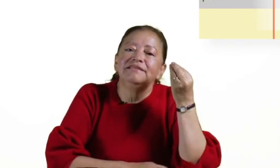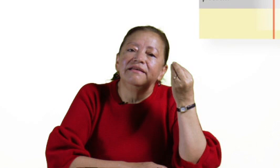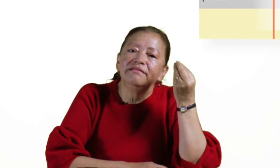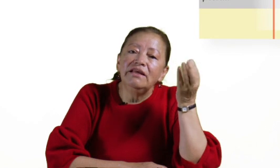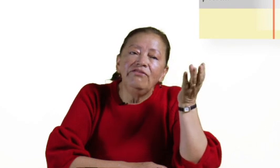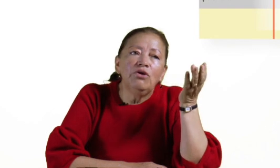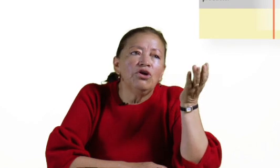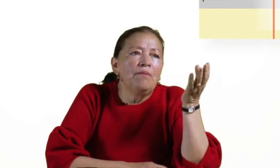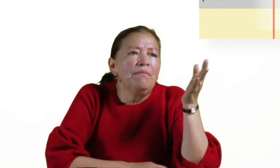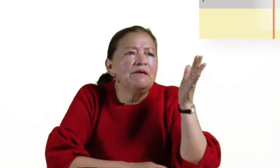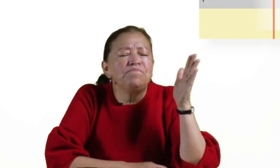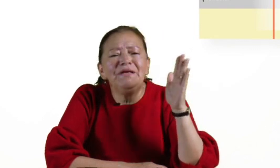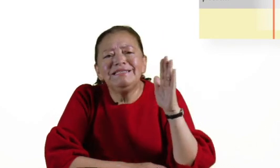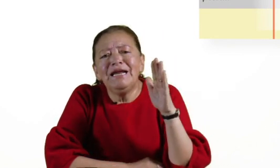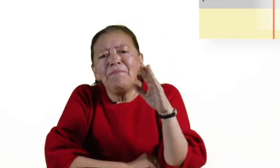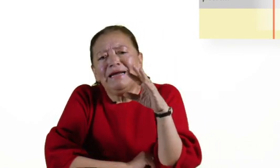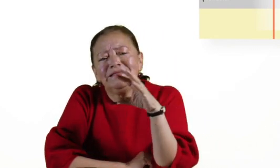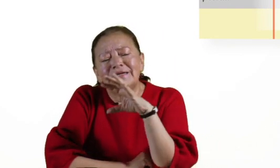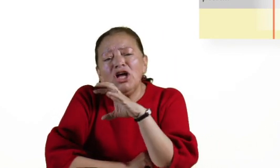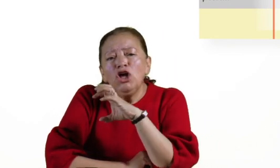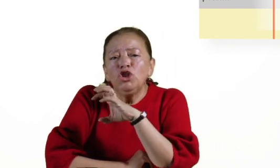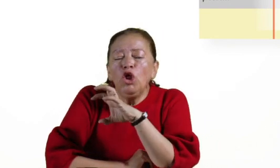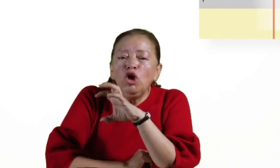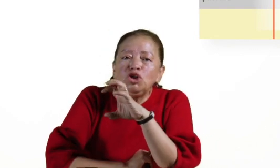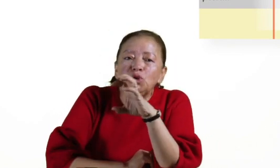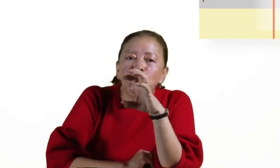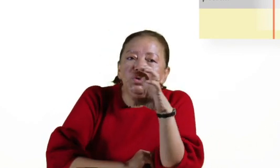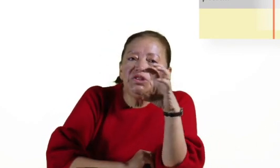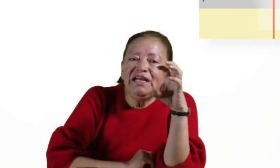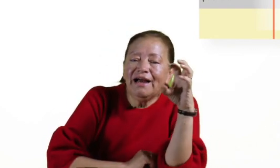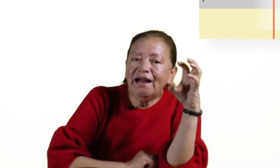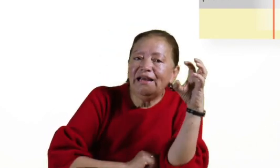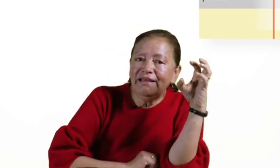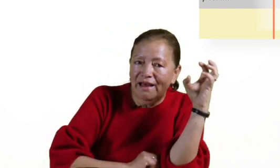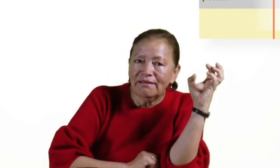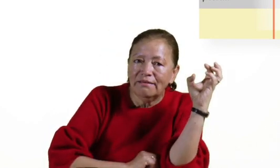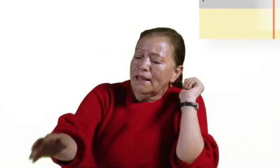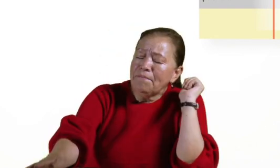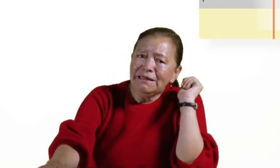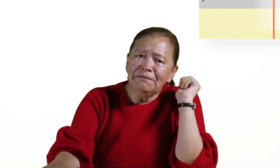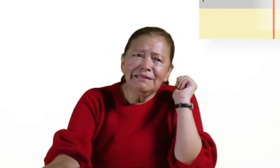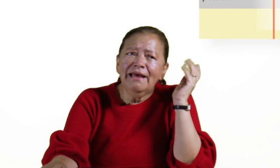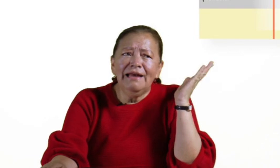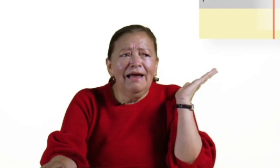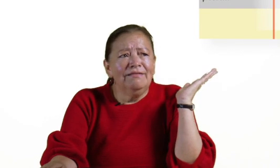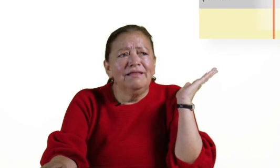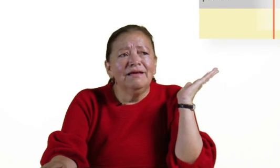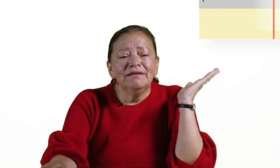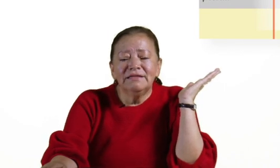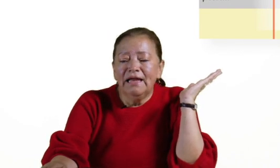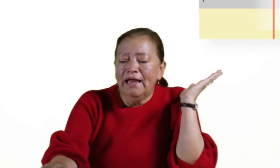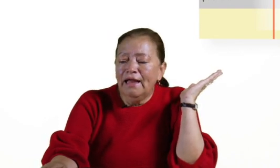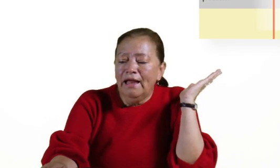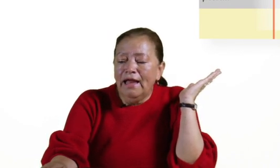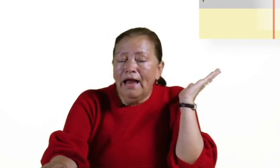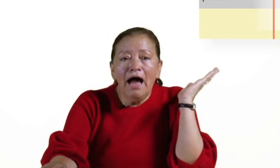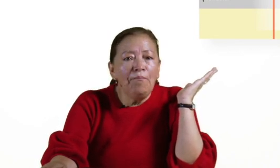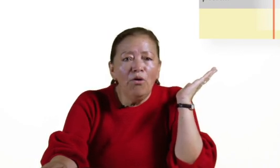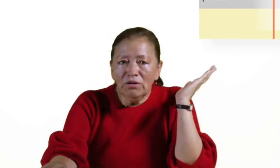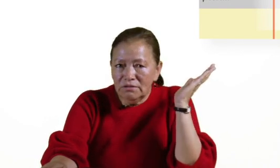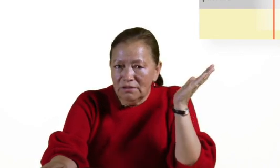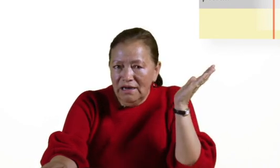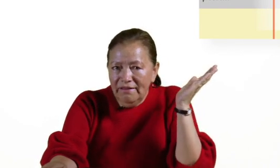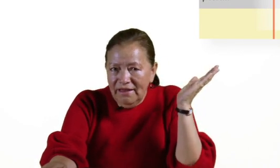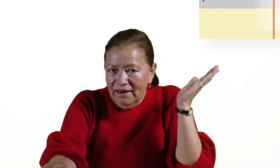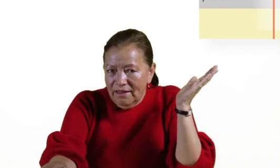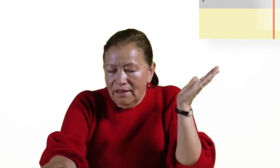nivel científico y empiezan a aparecer todos los gurús de la calidad. ¿Qué pasa más adelante?